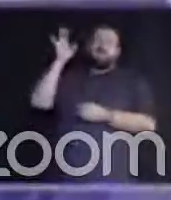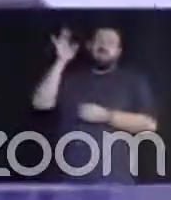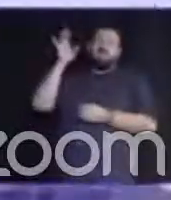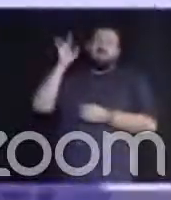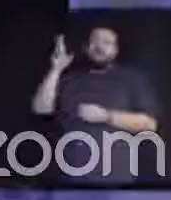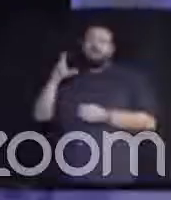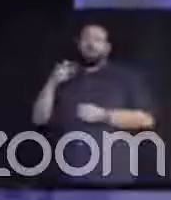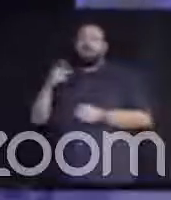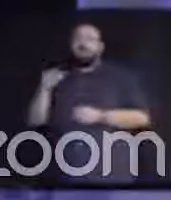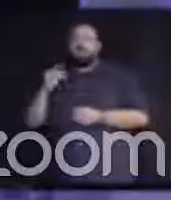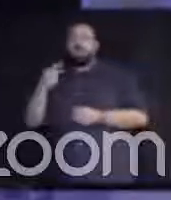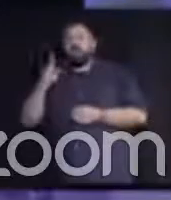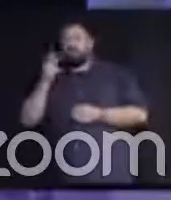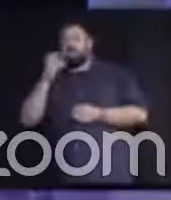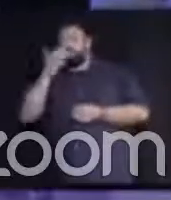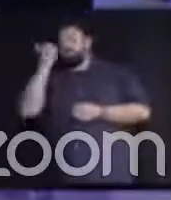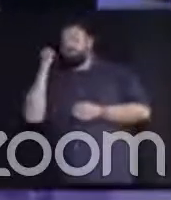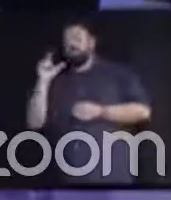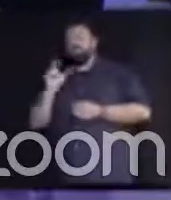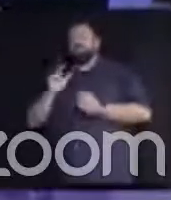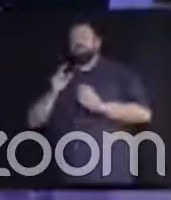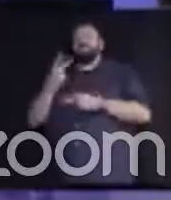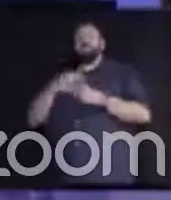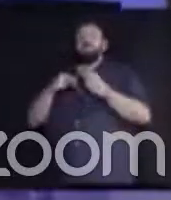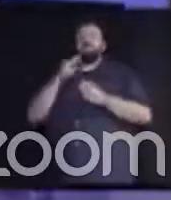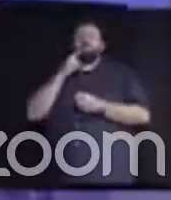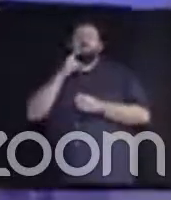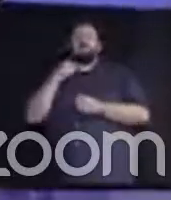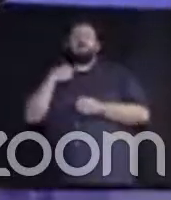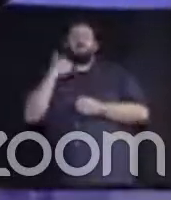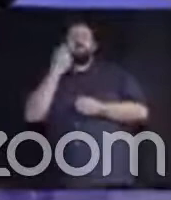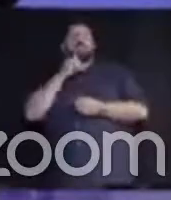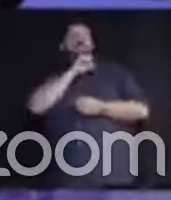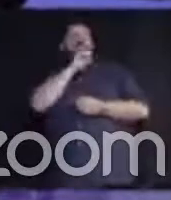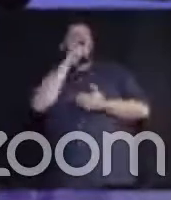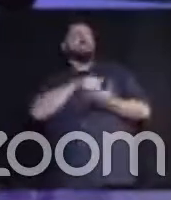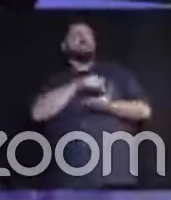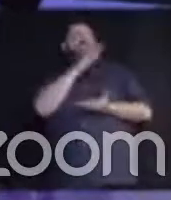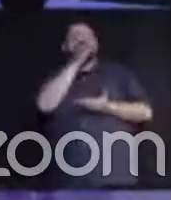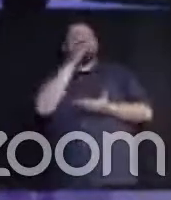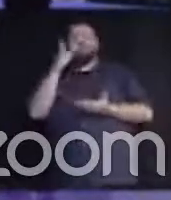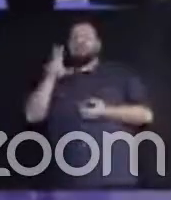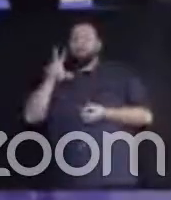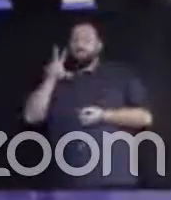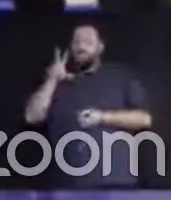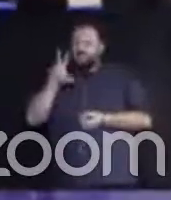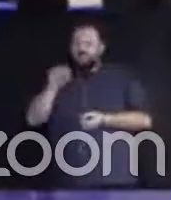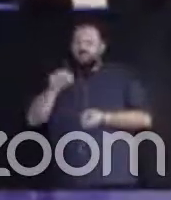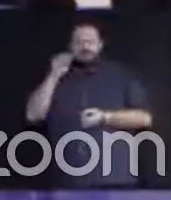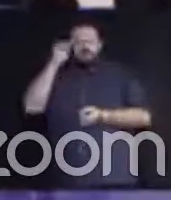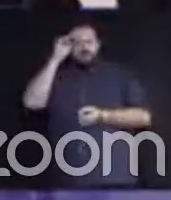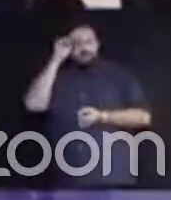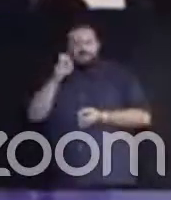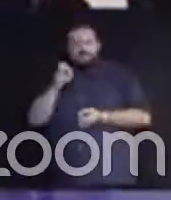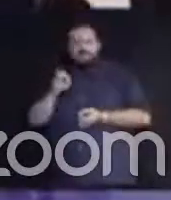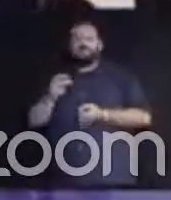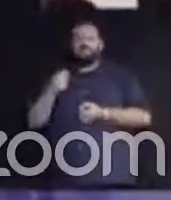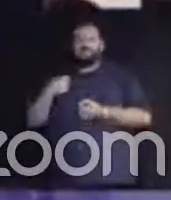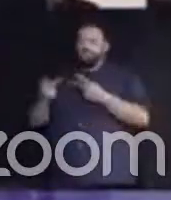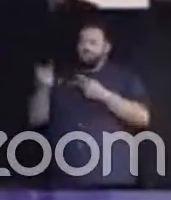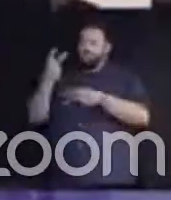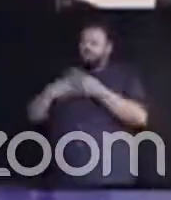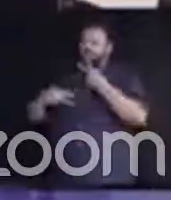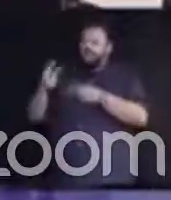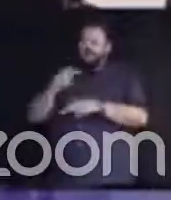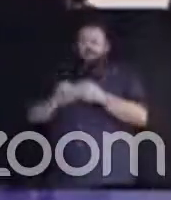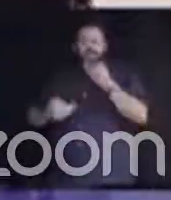Entonces, como no sé cuándo voy a venir, déjenme doy una vuelta por ahí. No piensen así, piensen, voy a venir todos